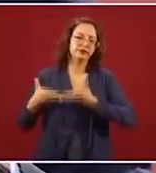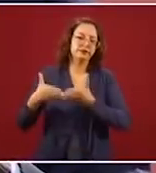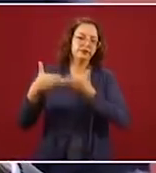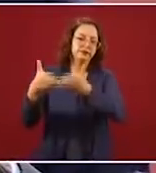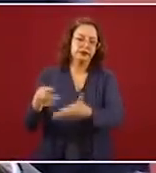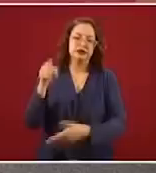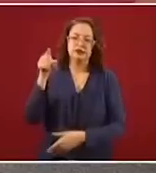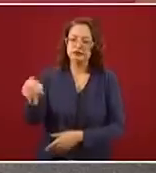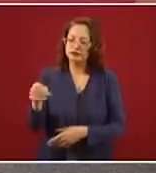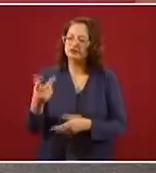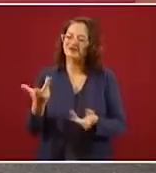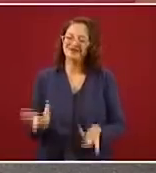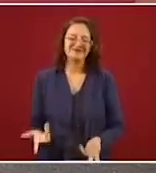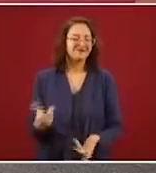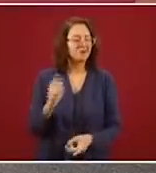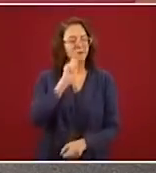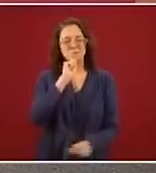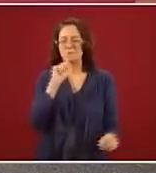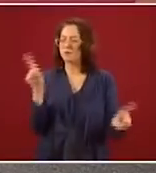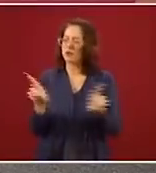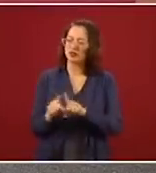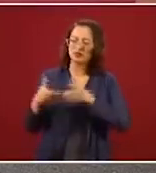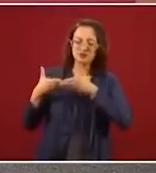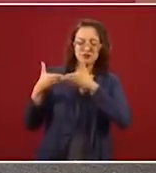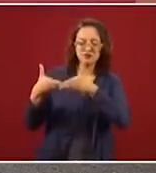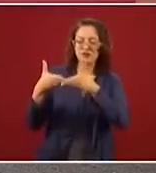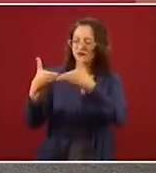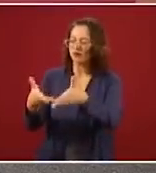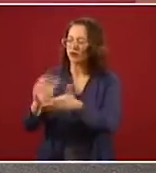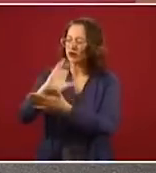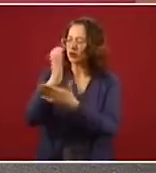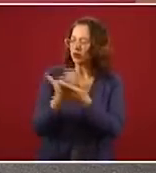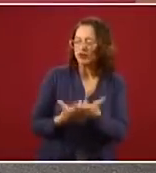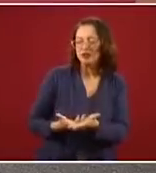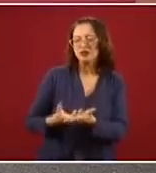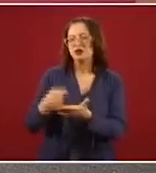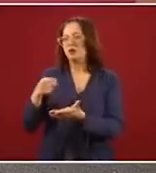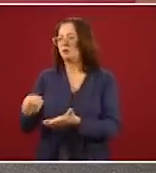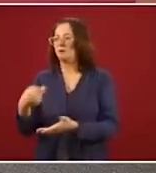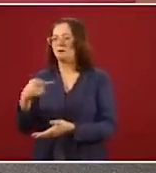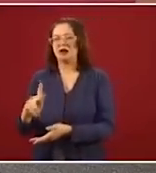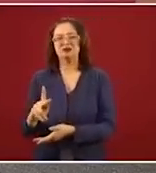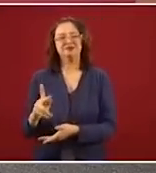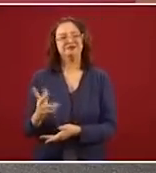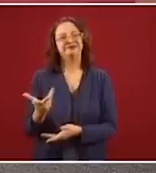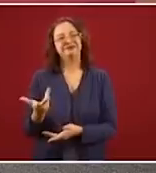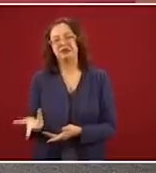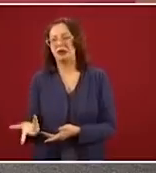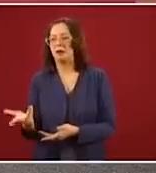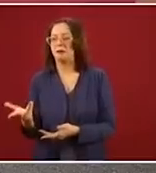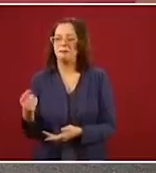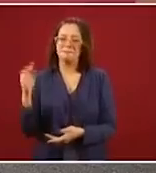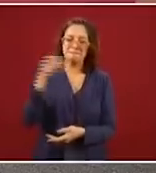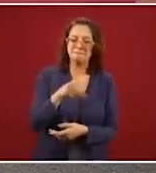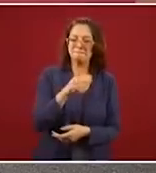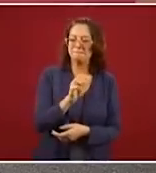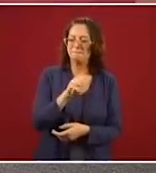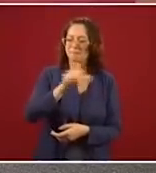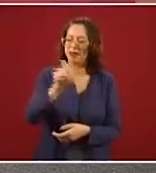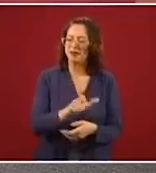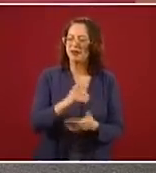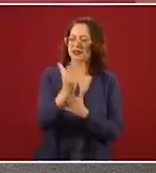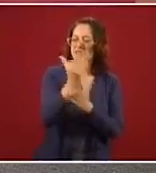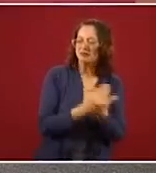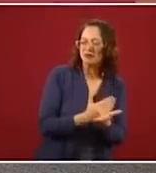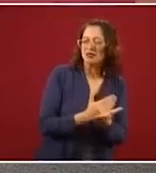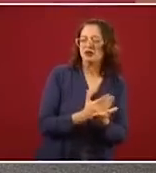en condiciones también muy desventajosas para Pemex, a pesar de tener mayoría, la decisión